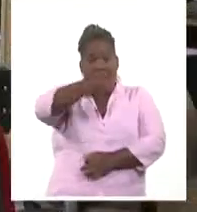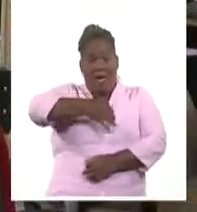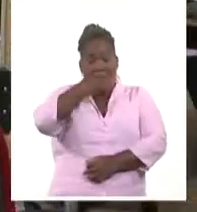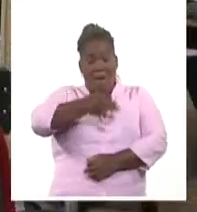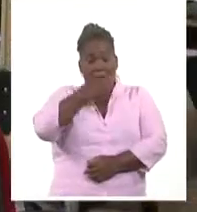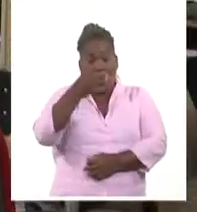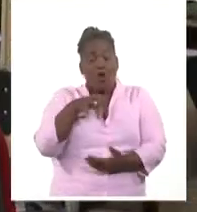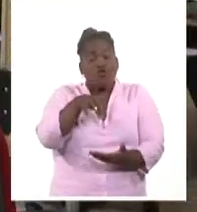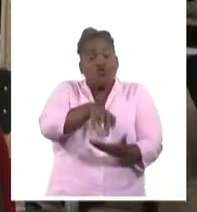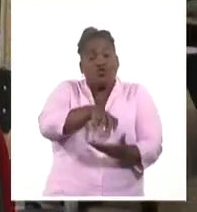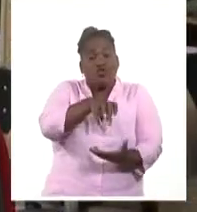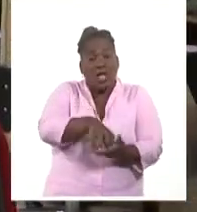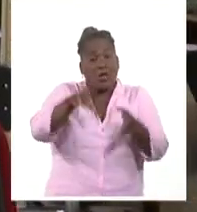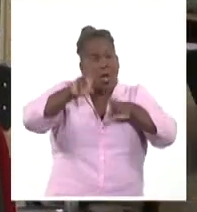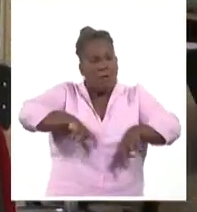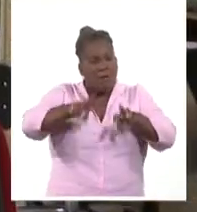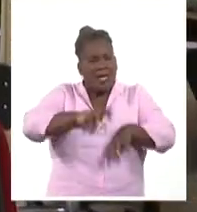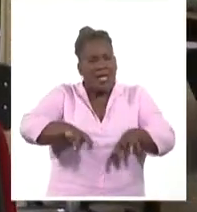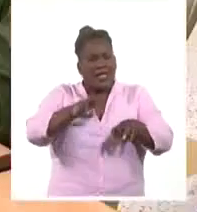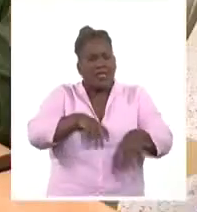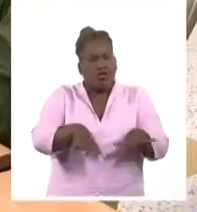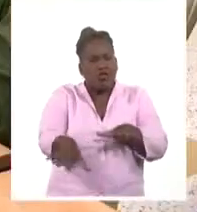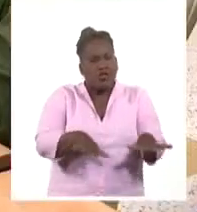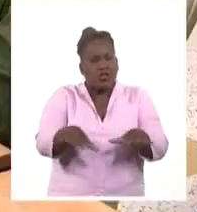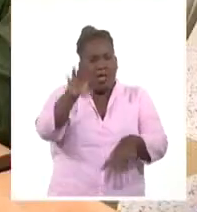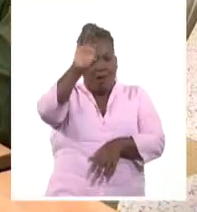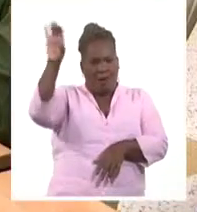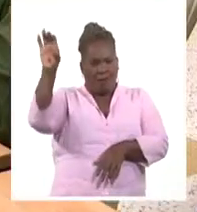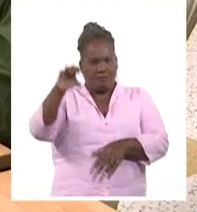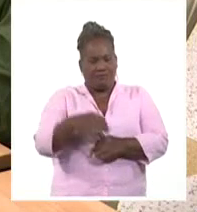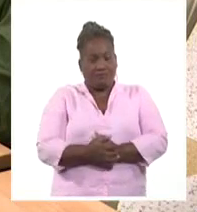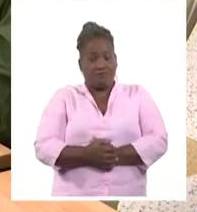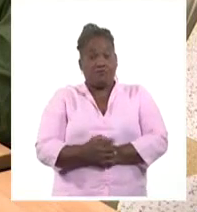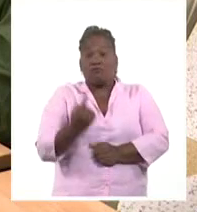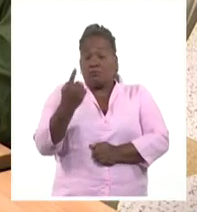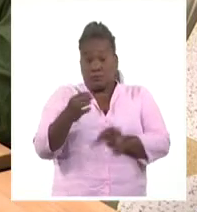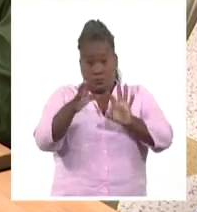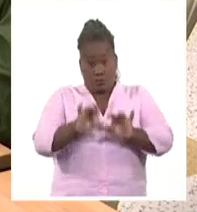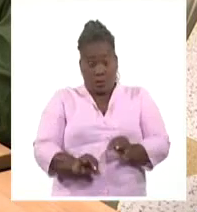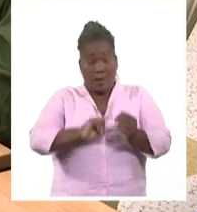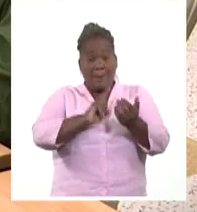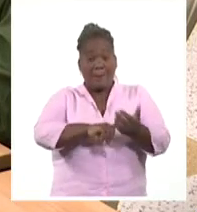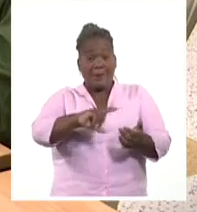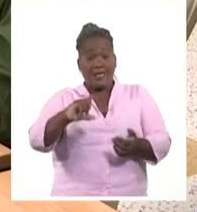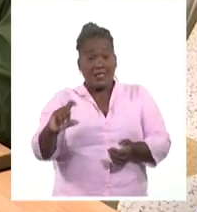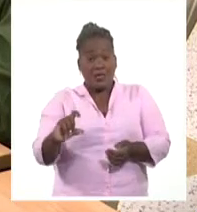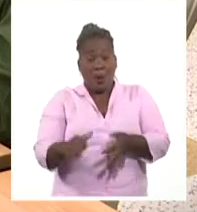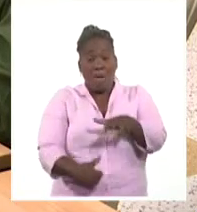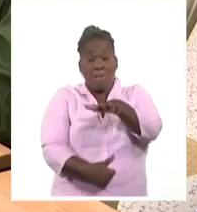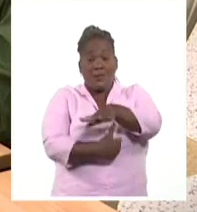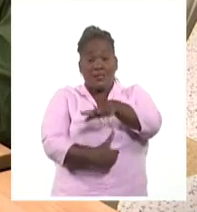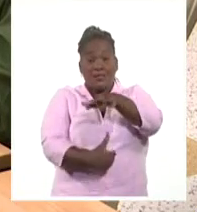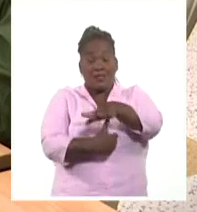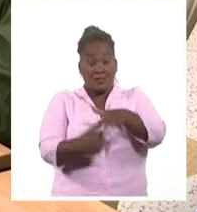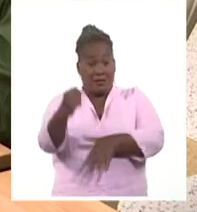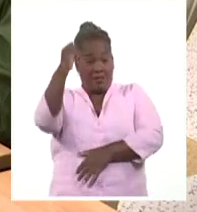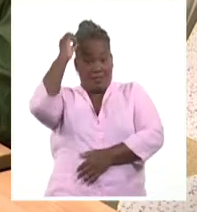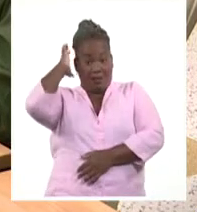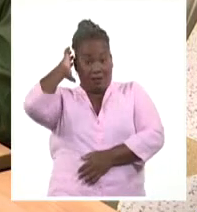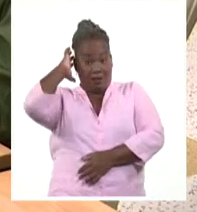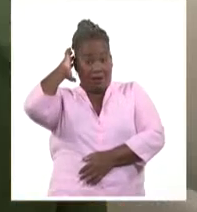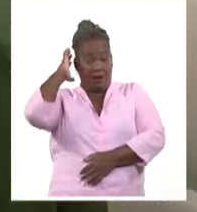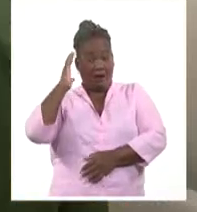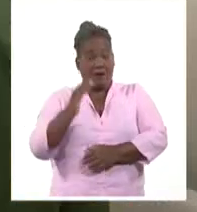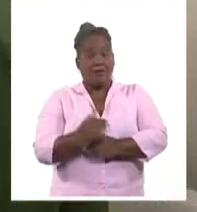el Centro Nacional de Investigaciones Sismológicas. El primer secretario del partido y presidente de la República, Miguel